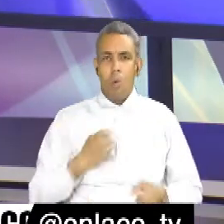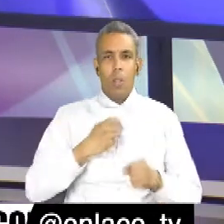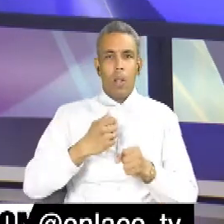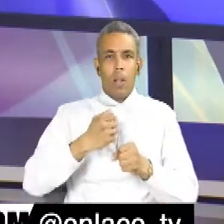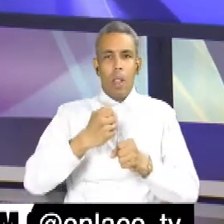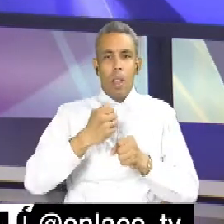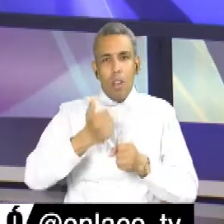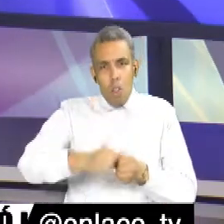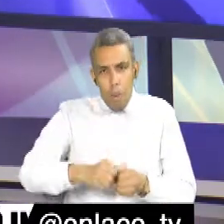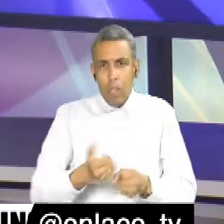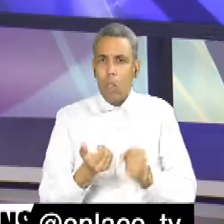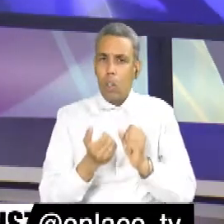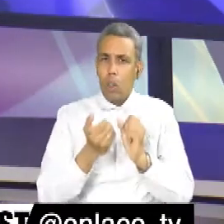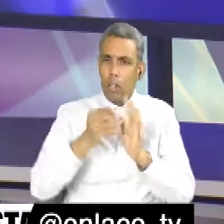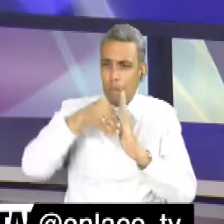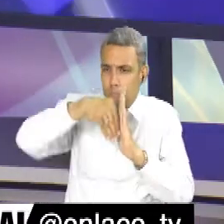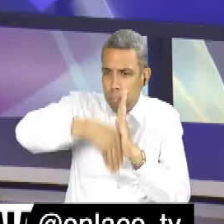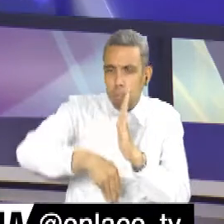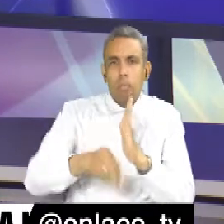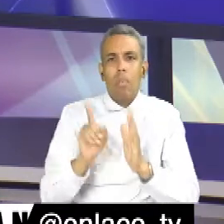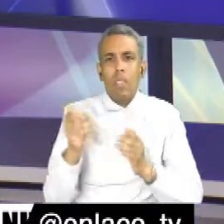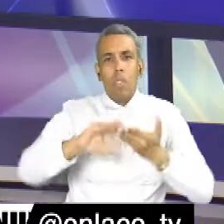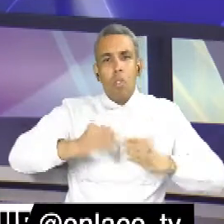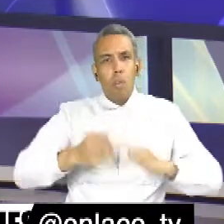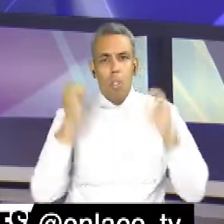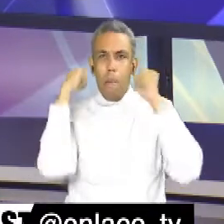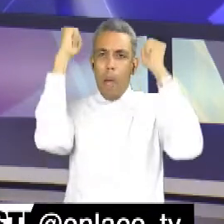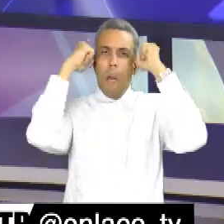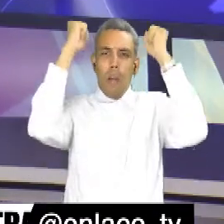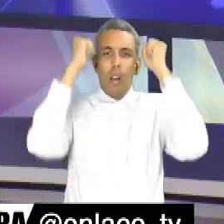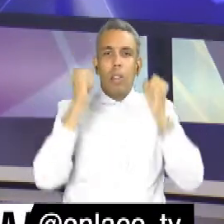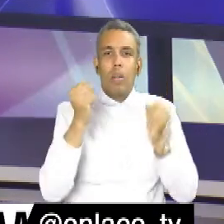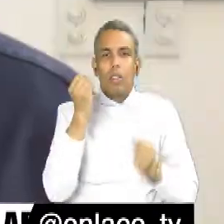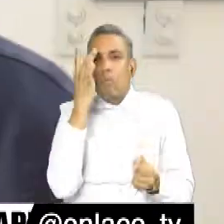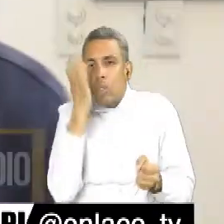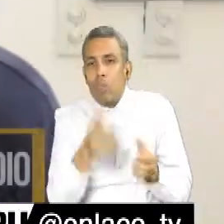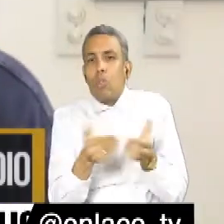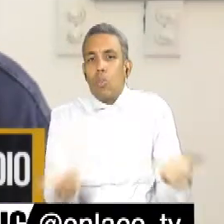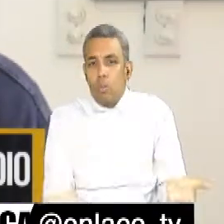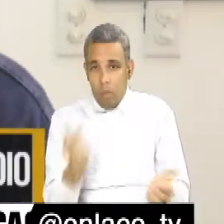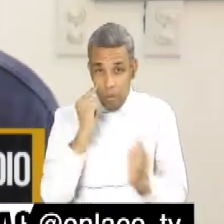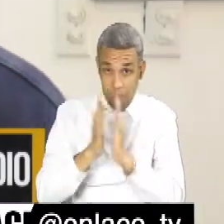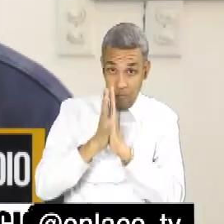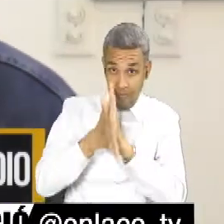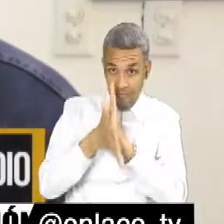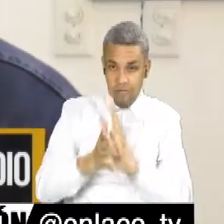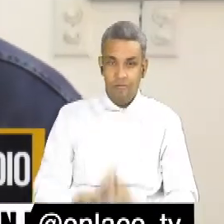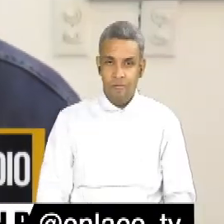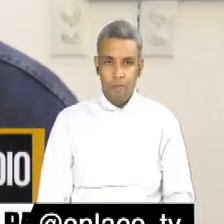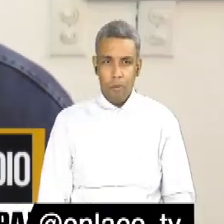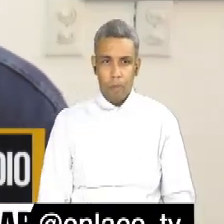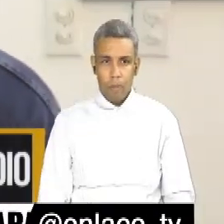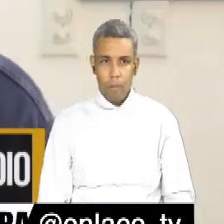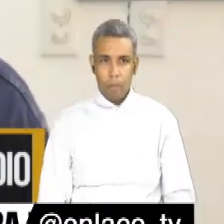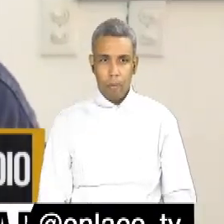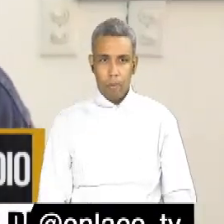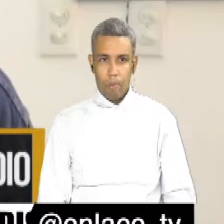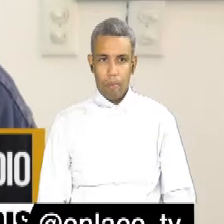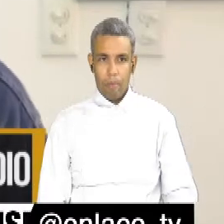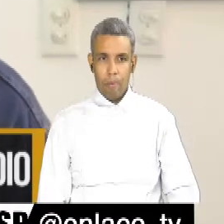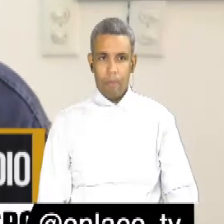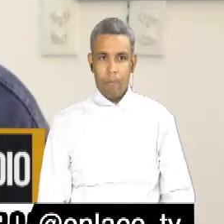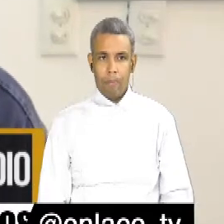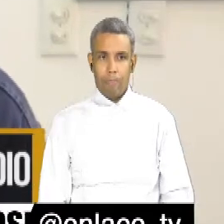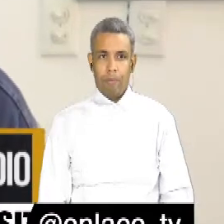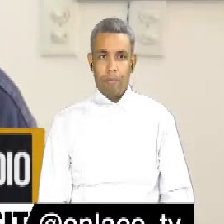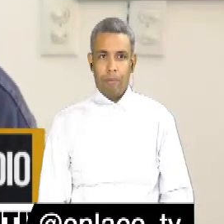compañía petrolera en estos campos por bloqueos de las comunidades. Actualmente tenemos un bloqueo de las comunidades nuestras